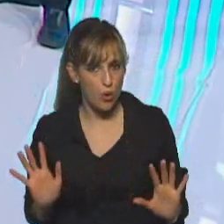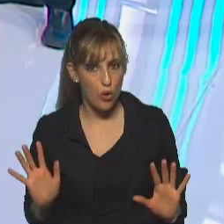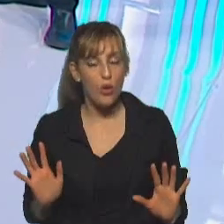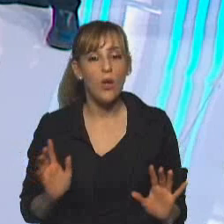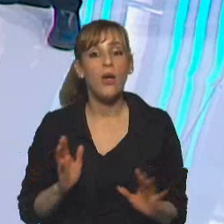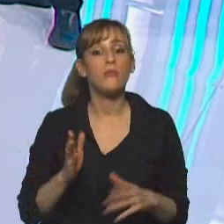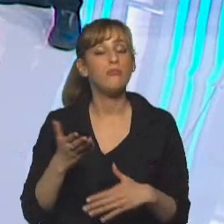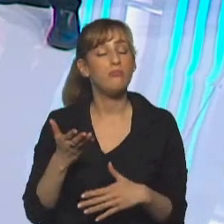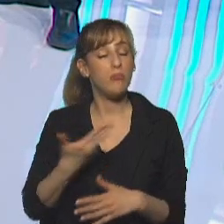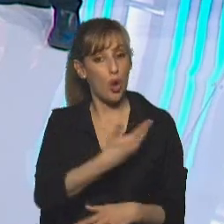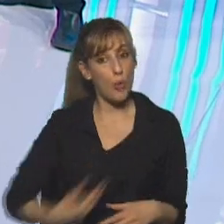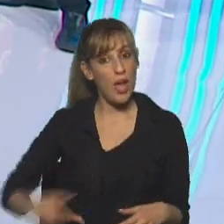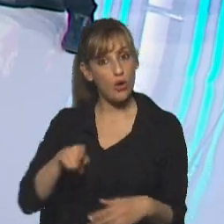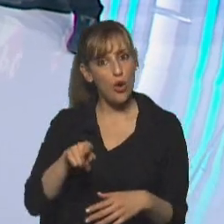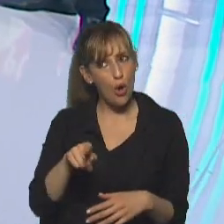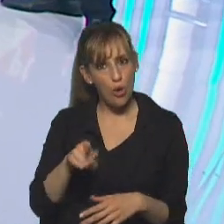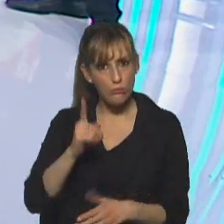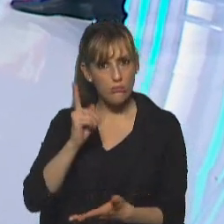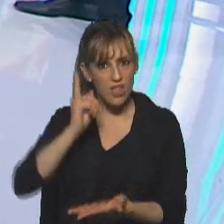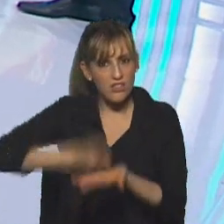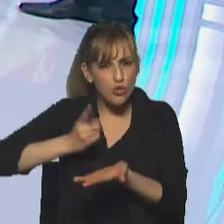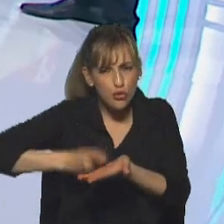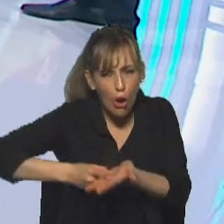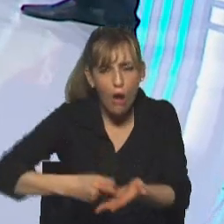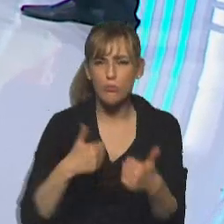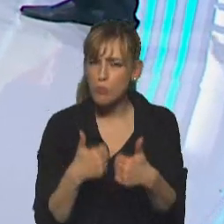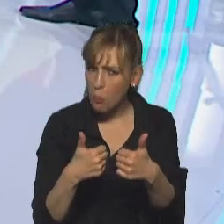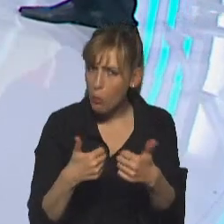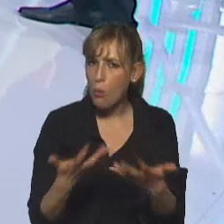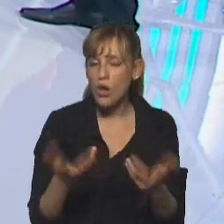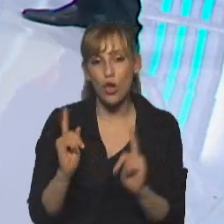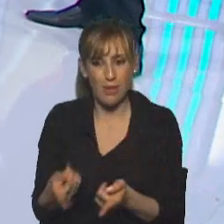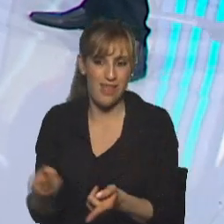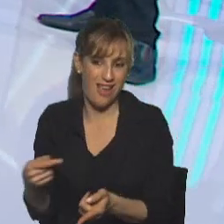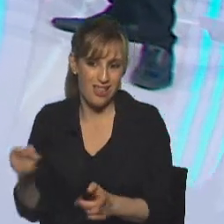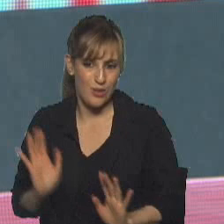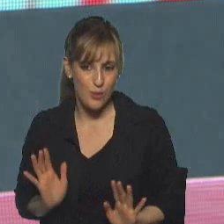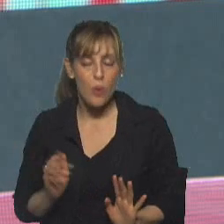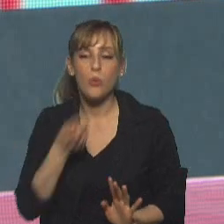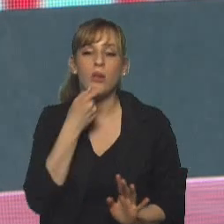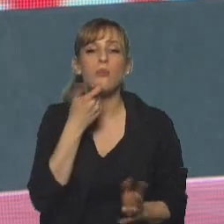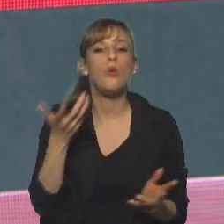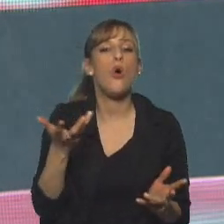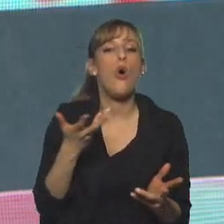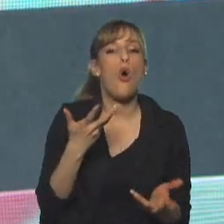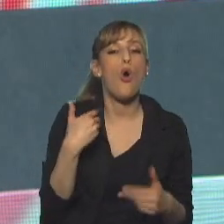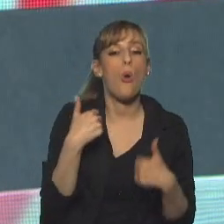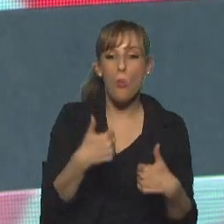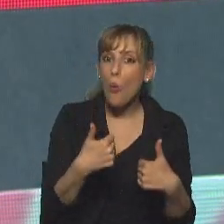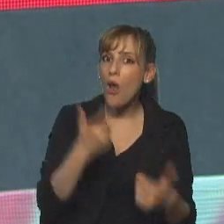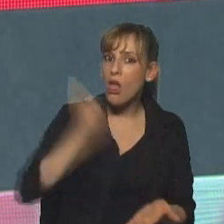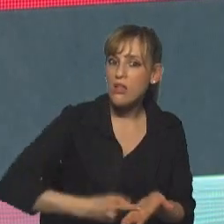Tiene algunas políticas habitacionales muy progresistas, como por ejemplo el Plan Nacional